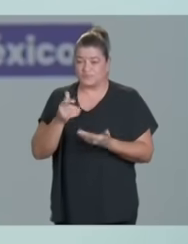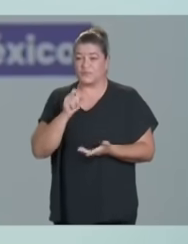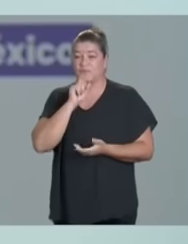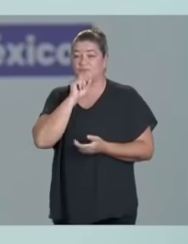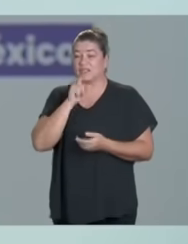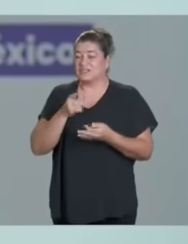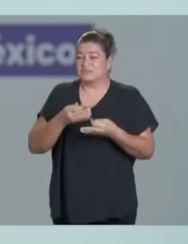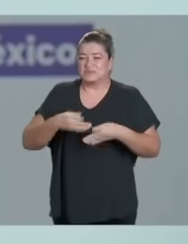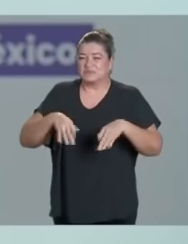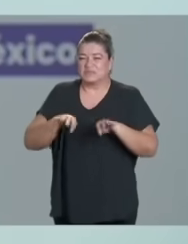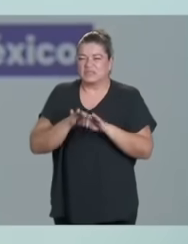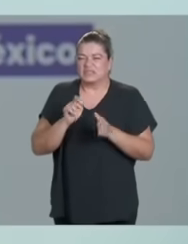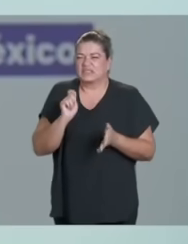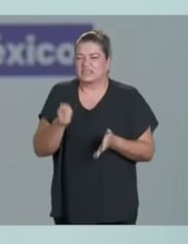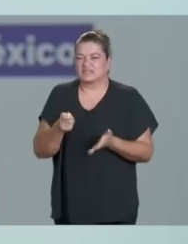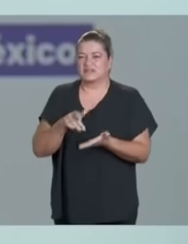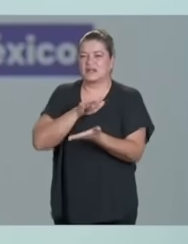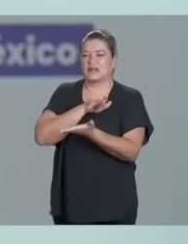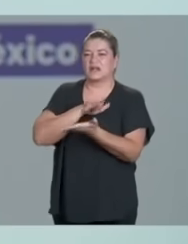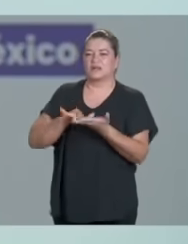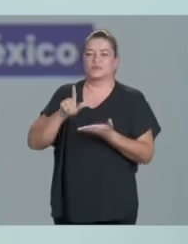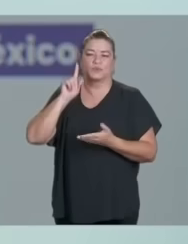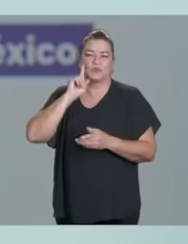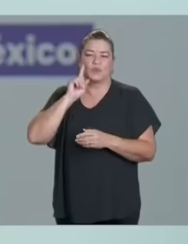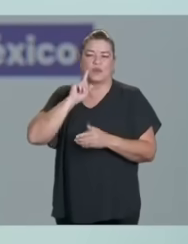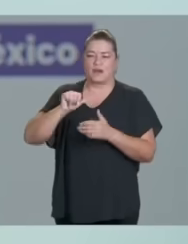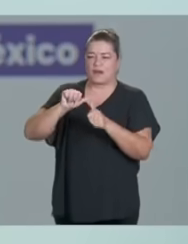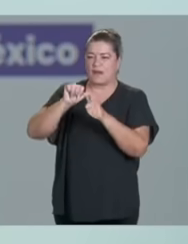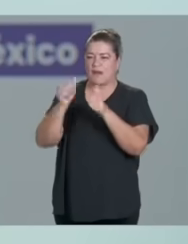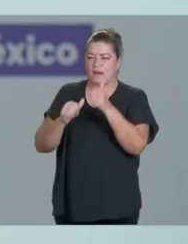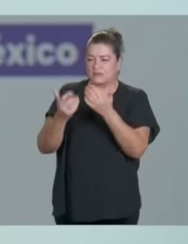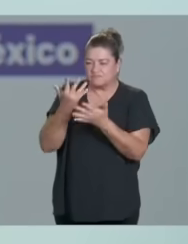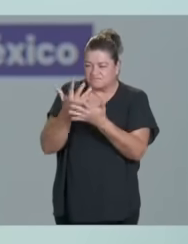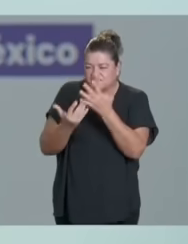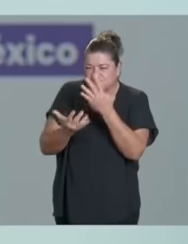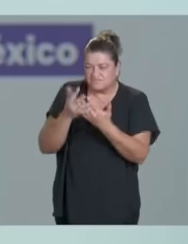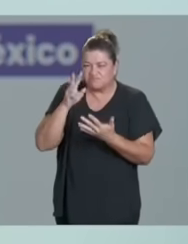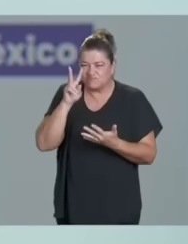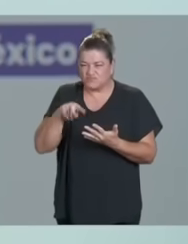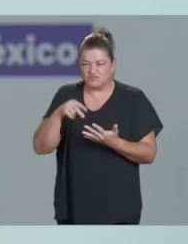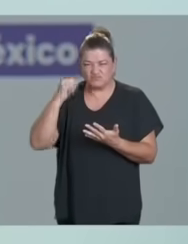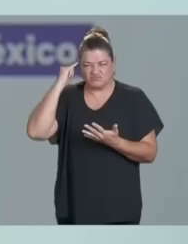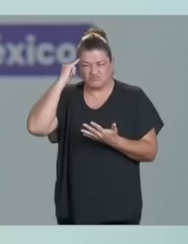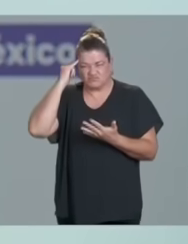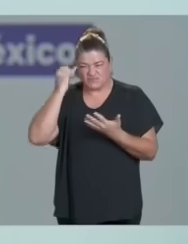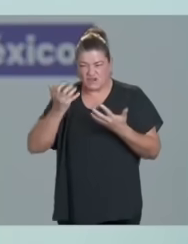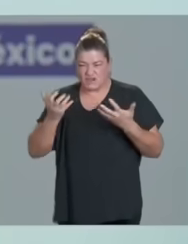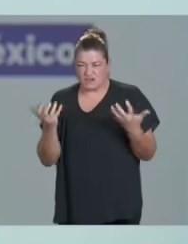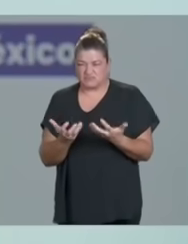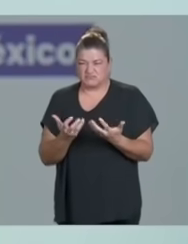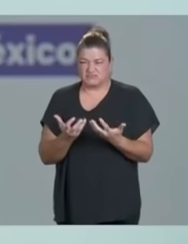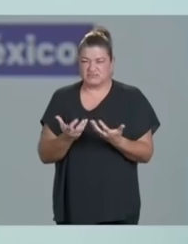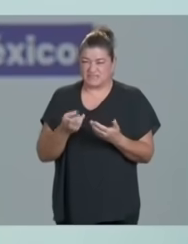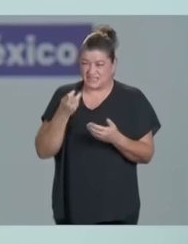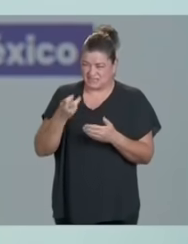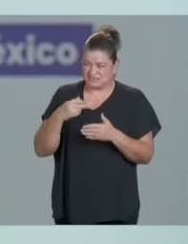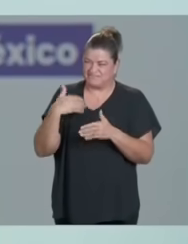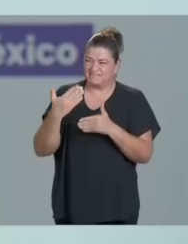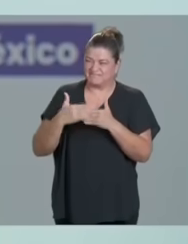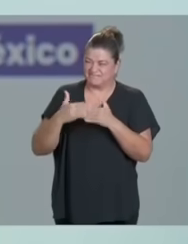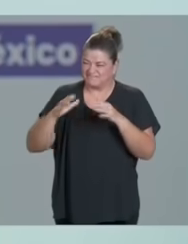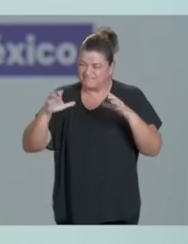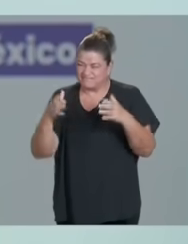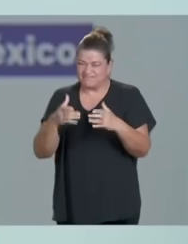vamos a apoyar a las mujeres artesanas que son principalmente indígenas, pero se va a hacer justicia con los pueblos indígenas como